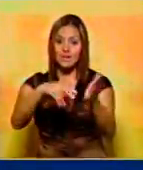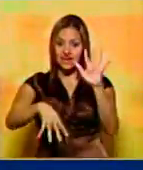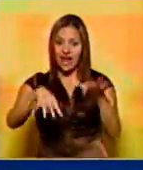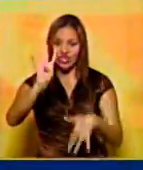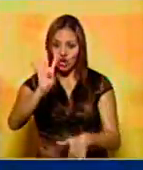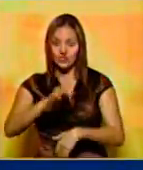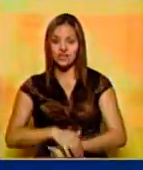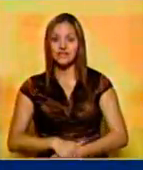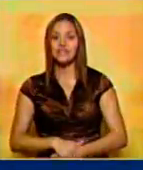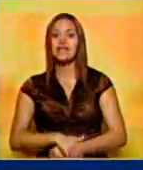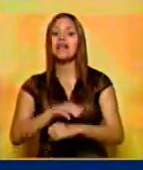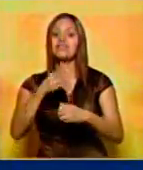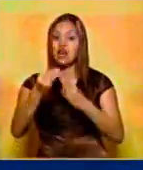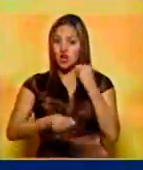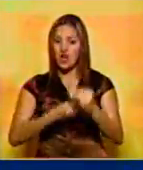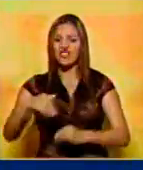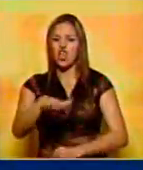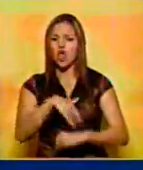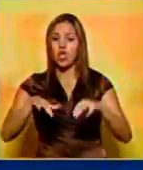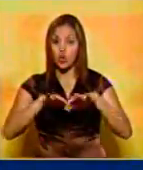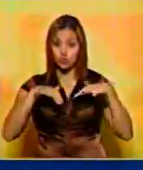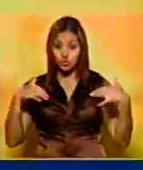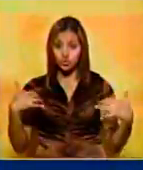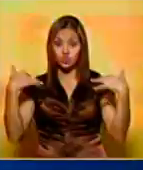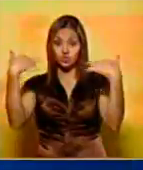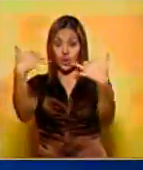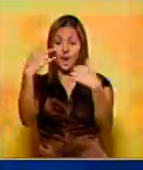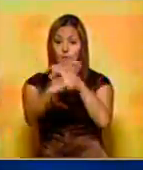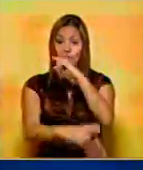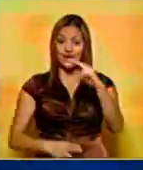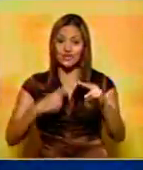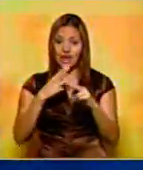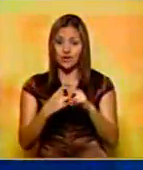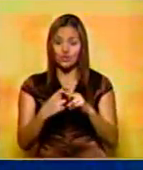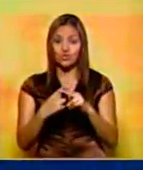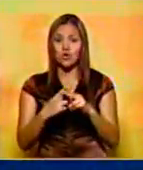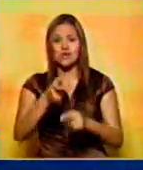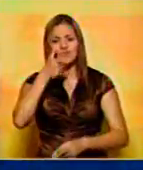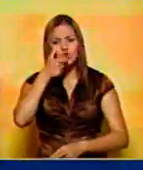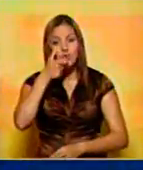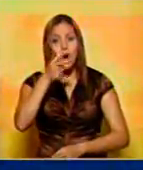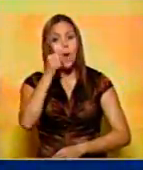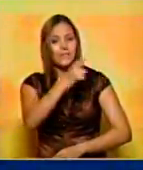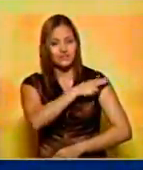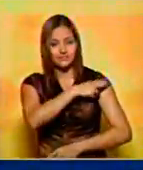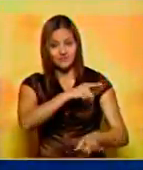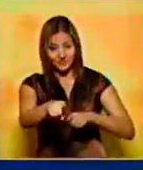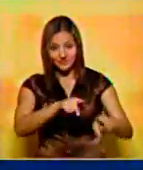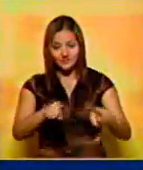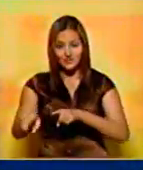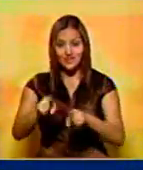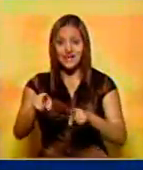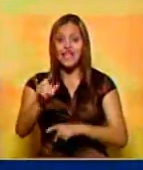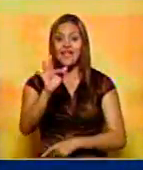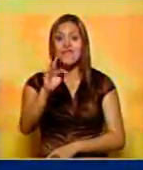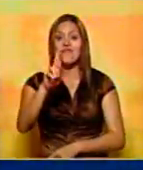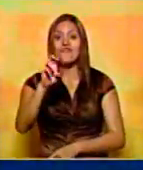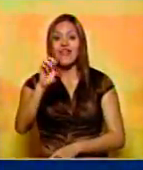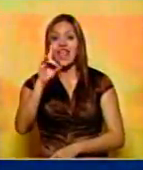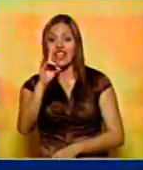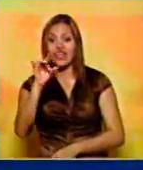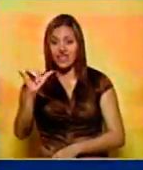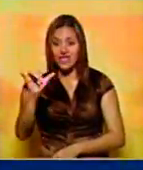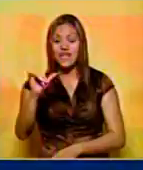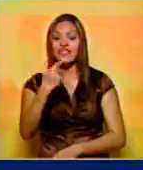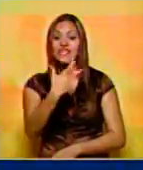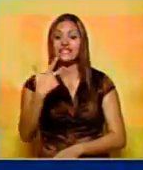2013-2014. La tribu lo hizo en el estadio Alfonso Chico Carrascal de Puerto La Cruz, bajo la supervisión del coach Freddy González, con 35 peloteros,